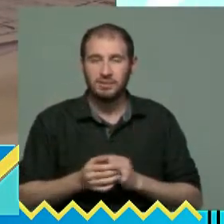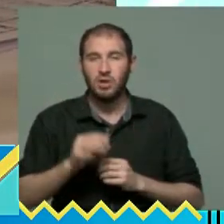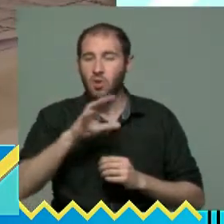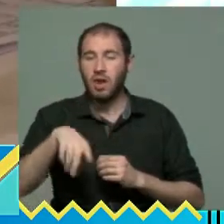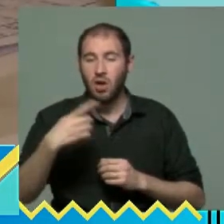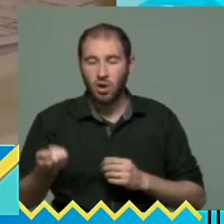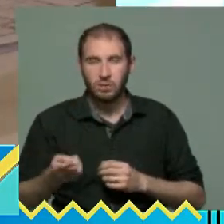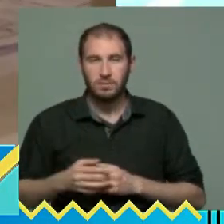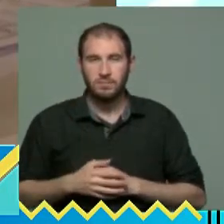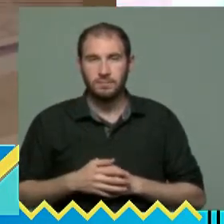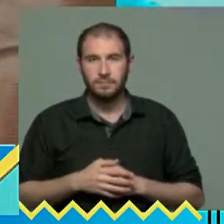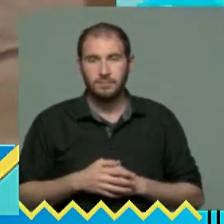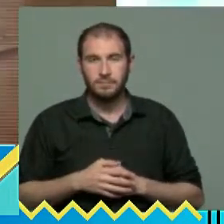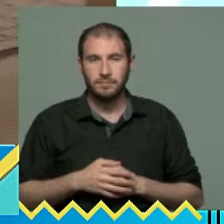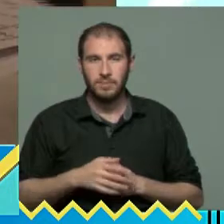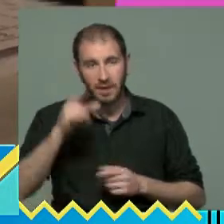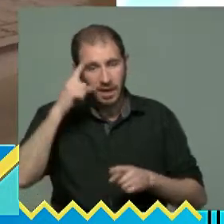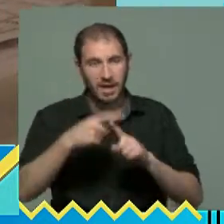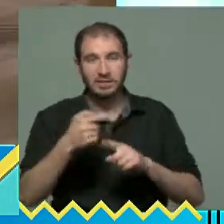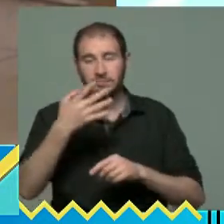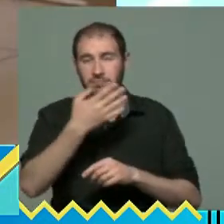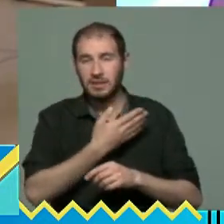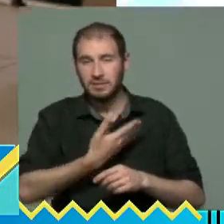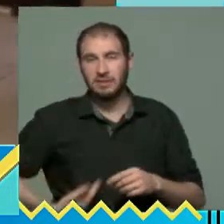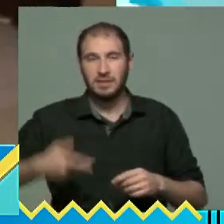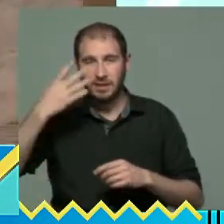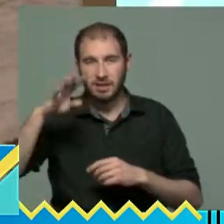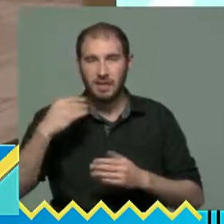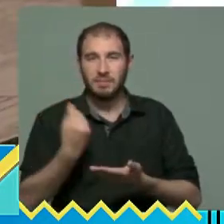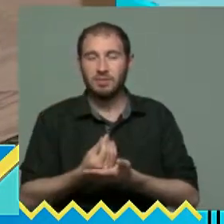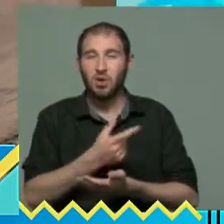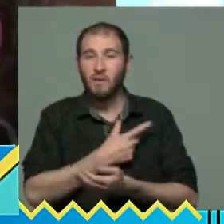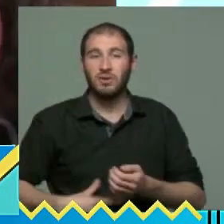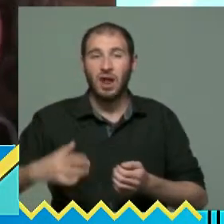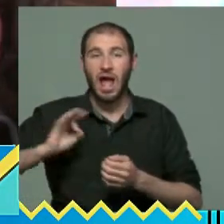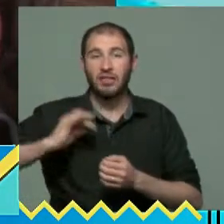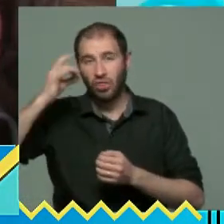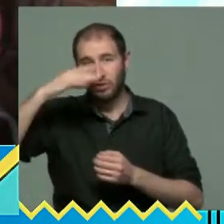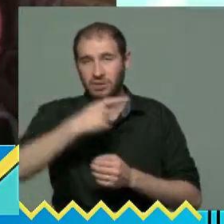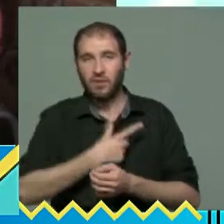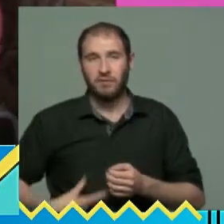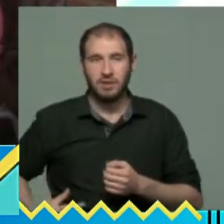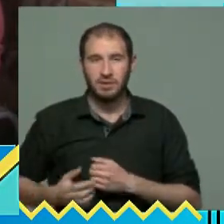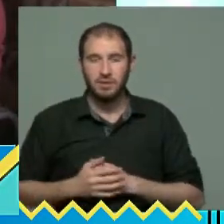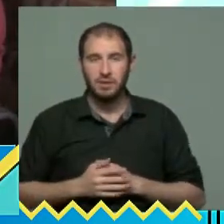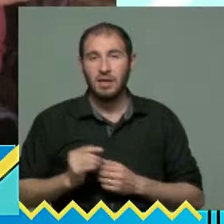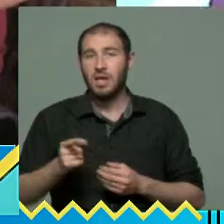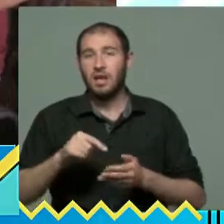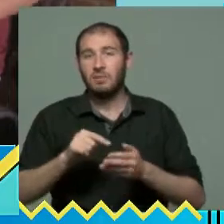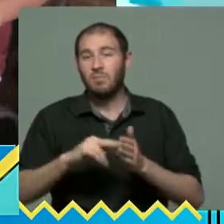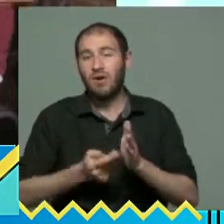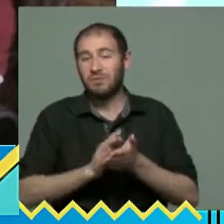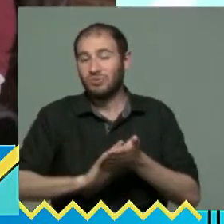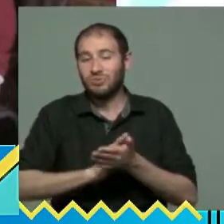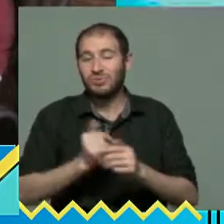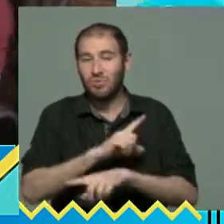lado teníamos a la expresidenta Fernández de Kirchner, que representaba a quien gobernó 12 años la Argentina y no resolvió ninguno de los graves